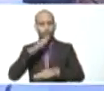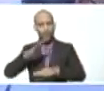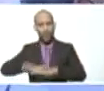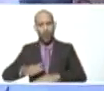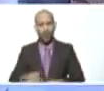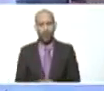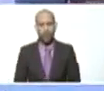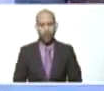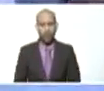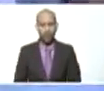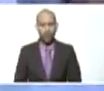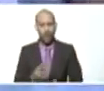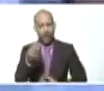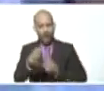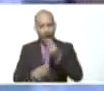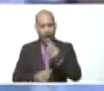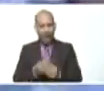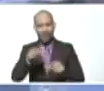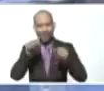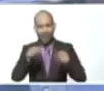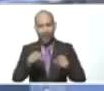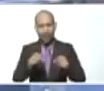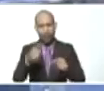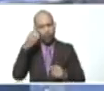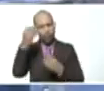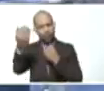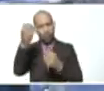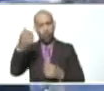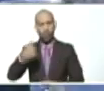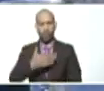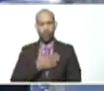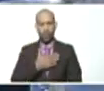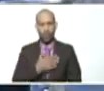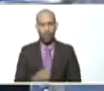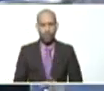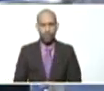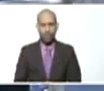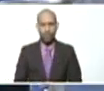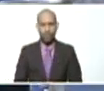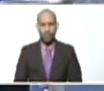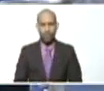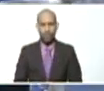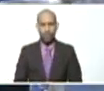pecados. Hagan esto en conmemoración mía.